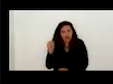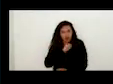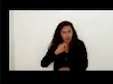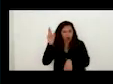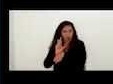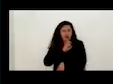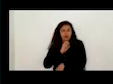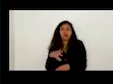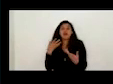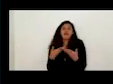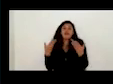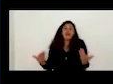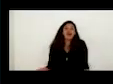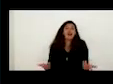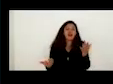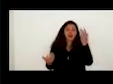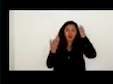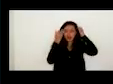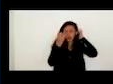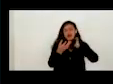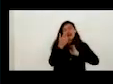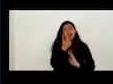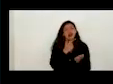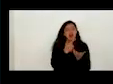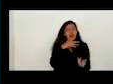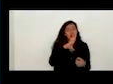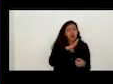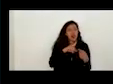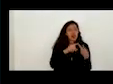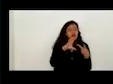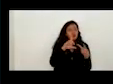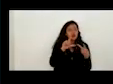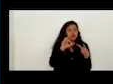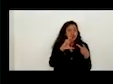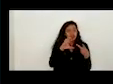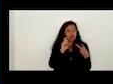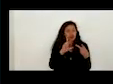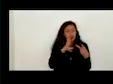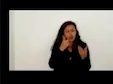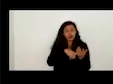día sabemos que la cantidad de grasas que contiene y la cantidad de colesterol que contiene